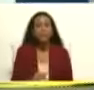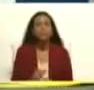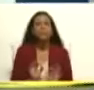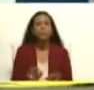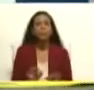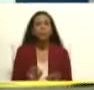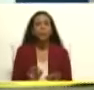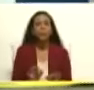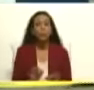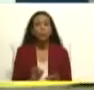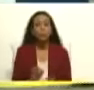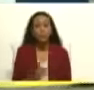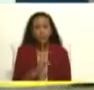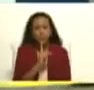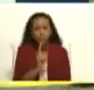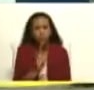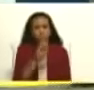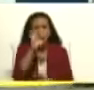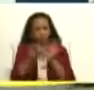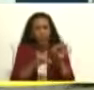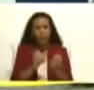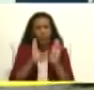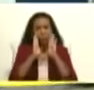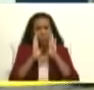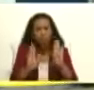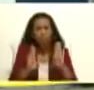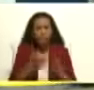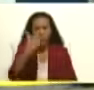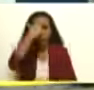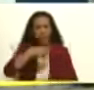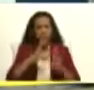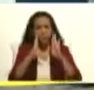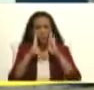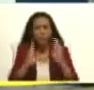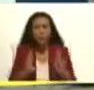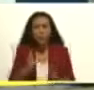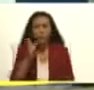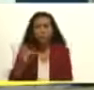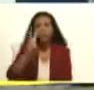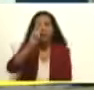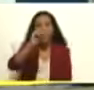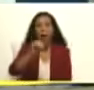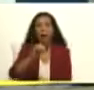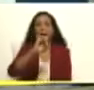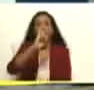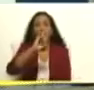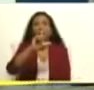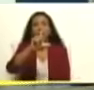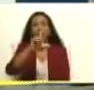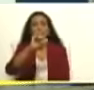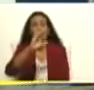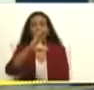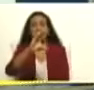me dirijo a los milicianos y a las milicianas.